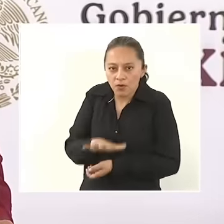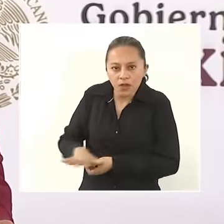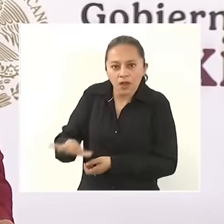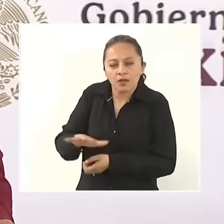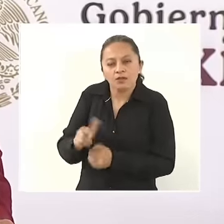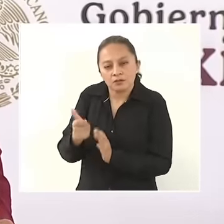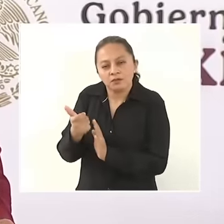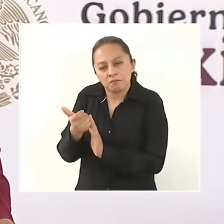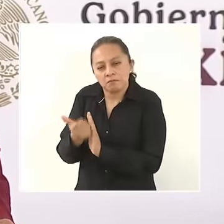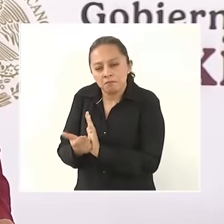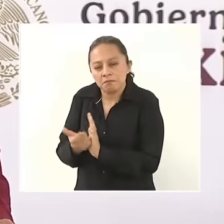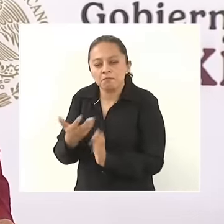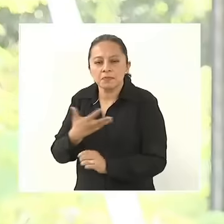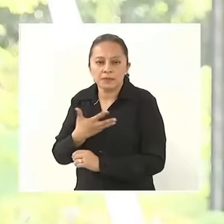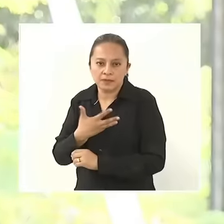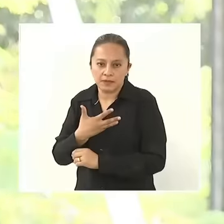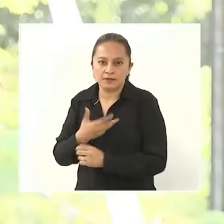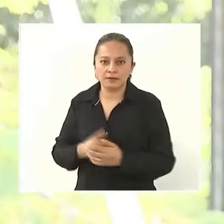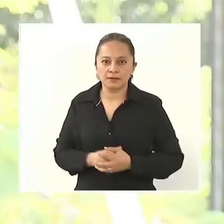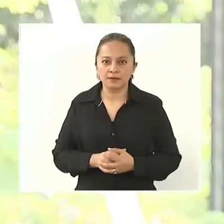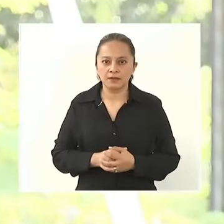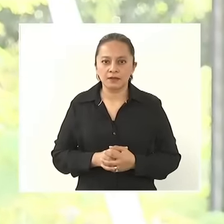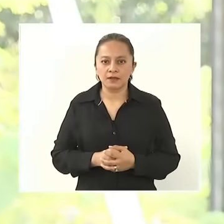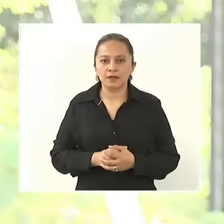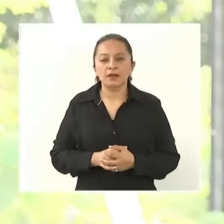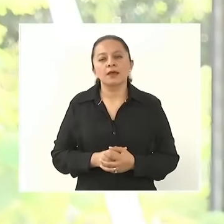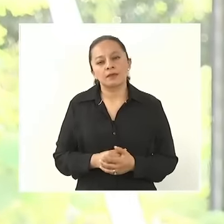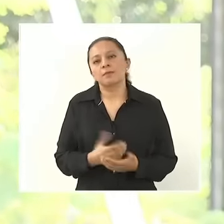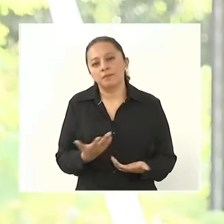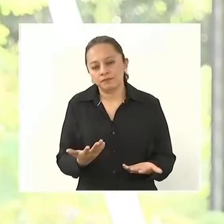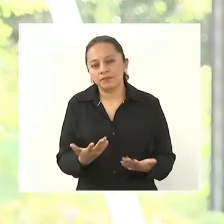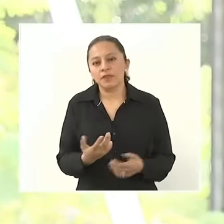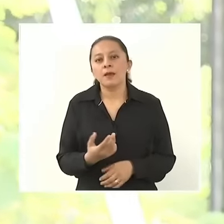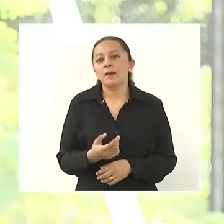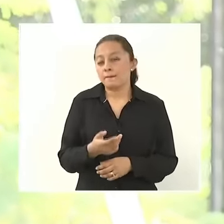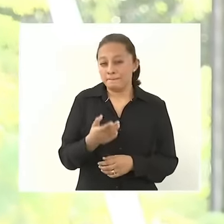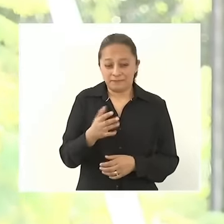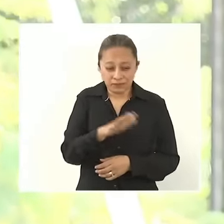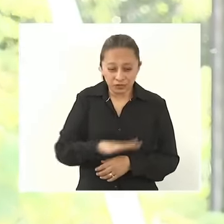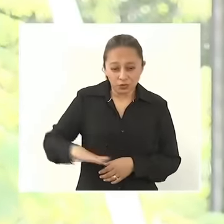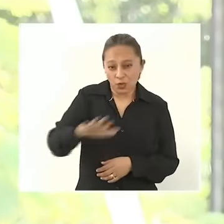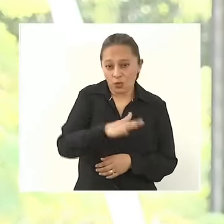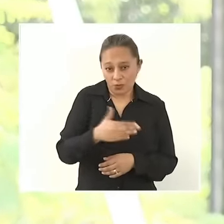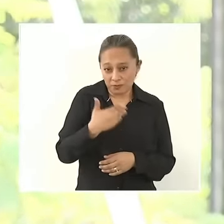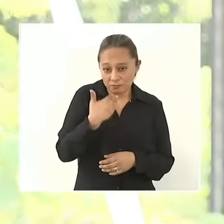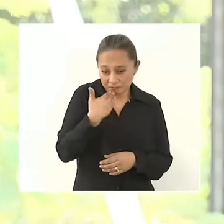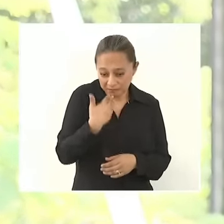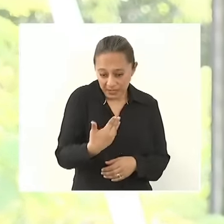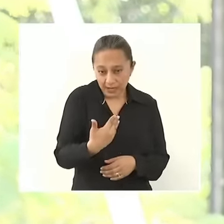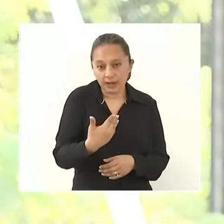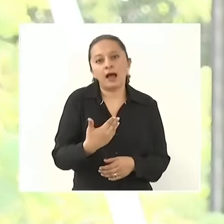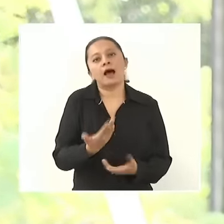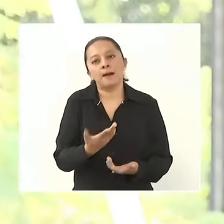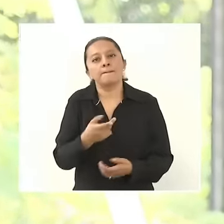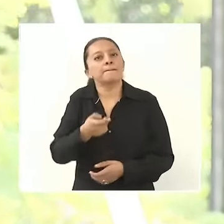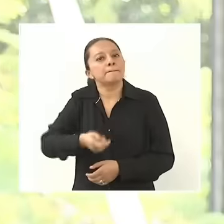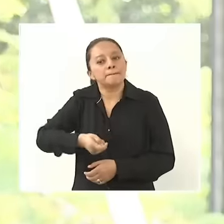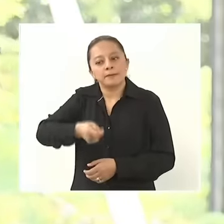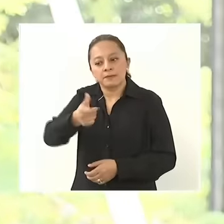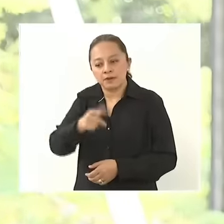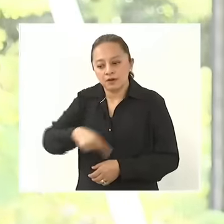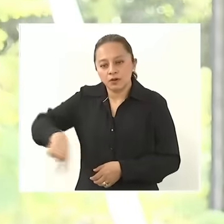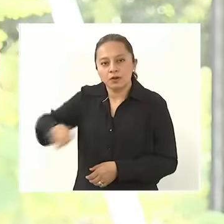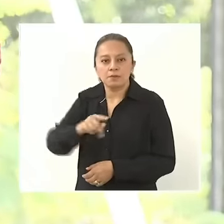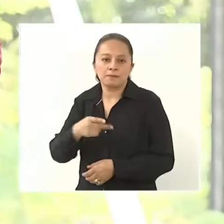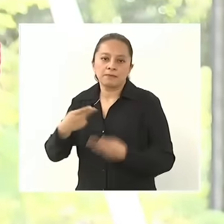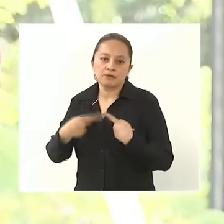compartida. O dicho de otra forma, por el bien de todos, primero los pobres. Ese va a ser un principio con el que vamos